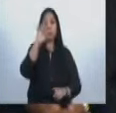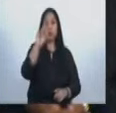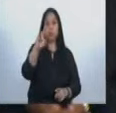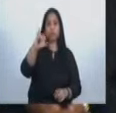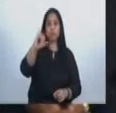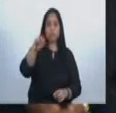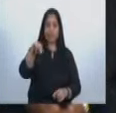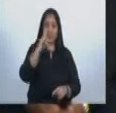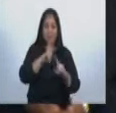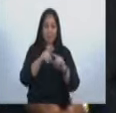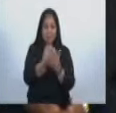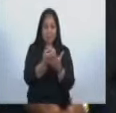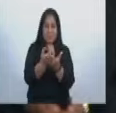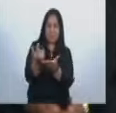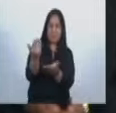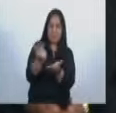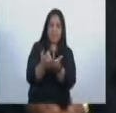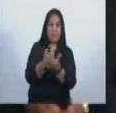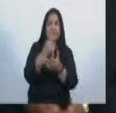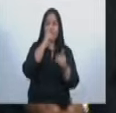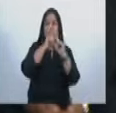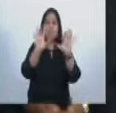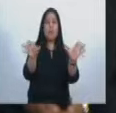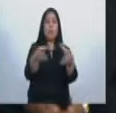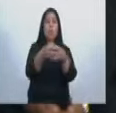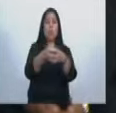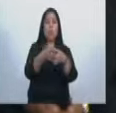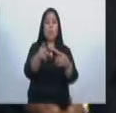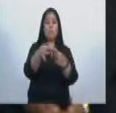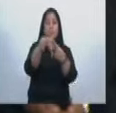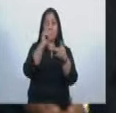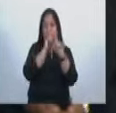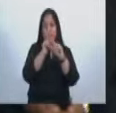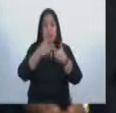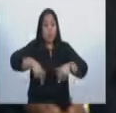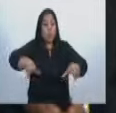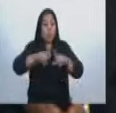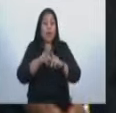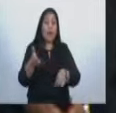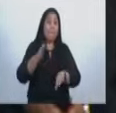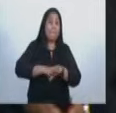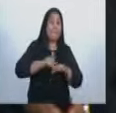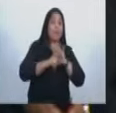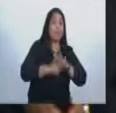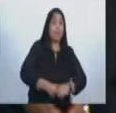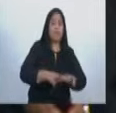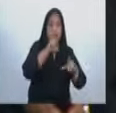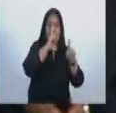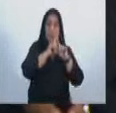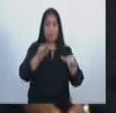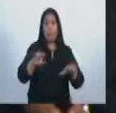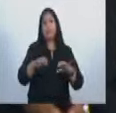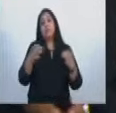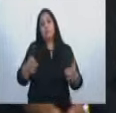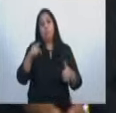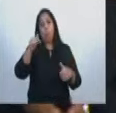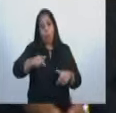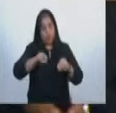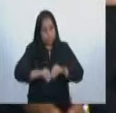las zonas con un cuerpo especial anti extorsiones en las zonas que están siendo más afectadas por eso es que estamos ampliando